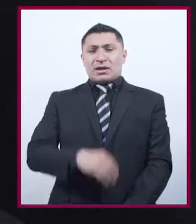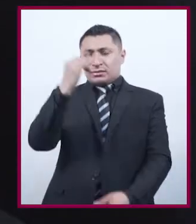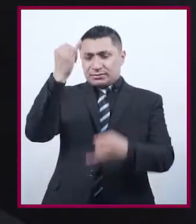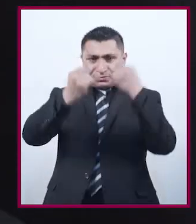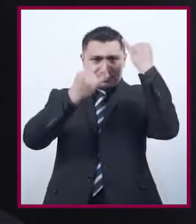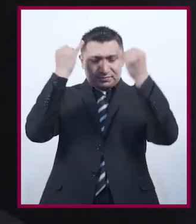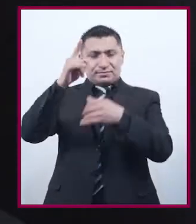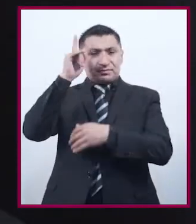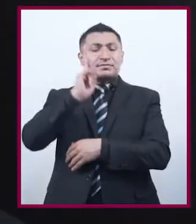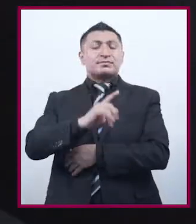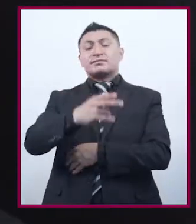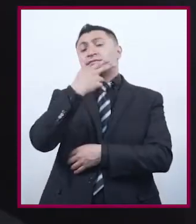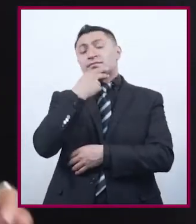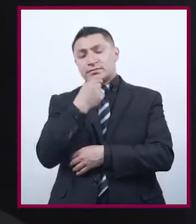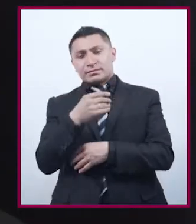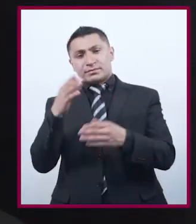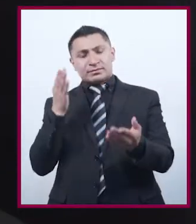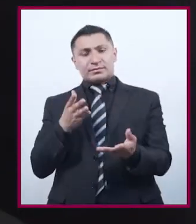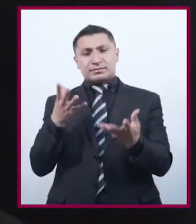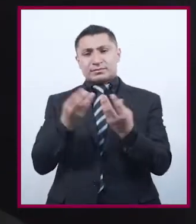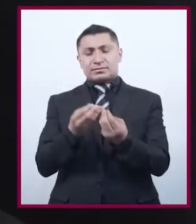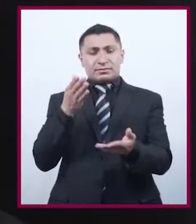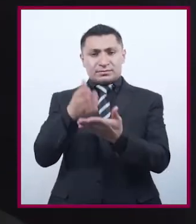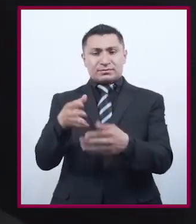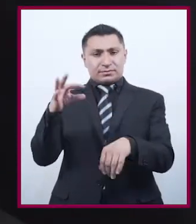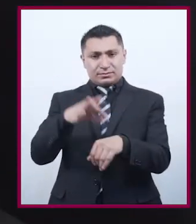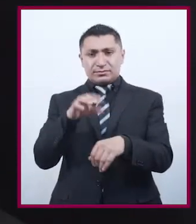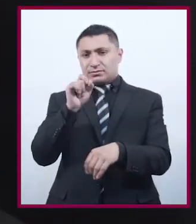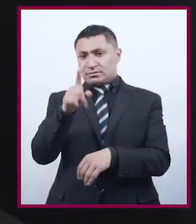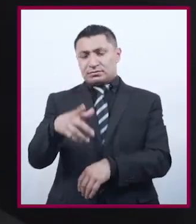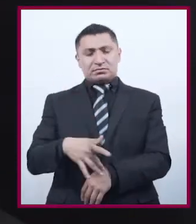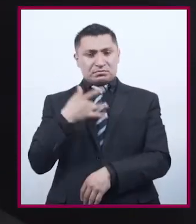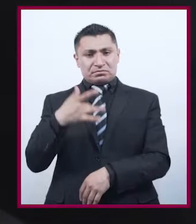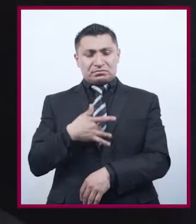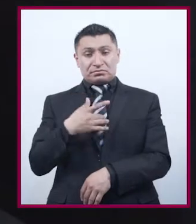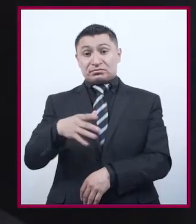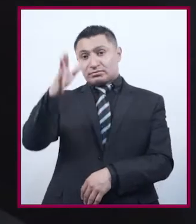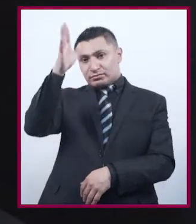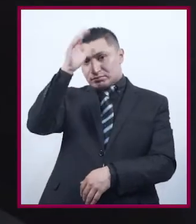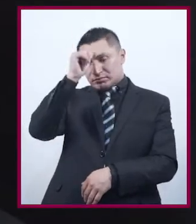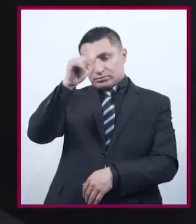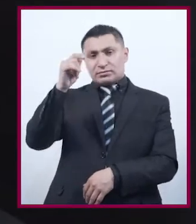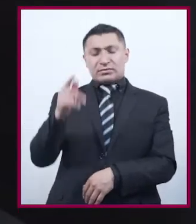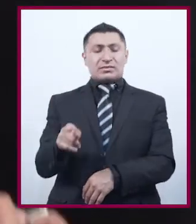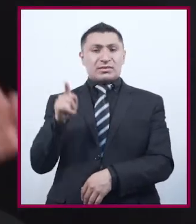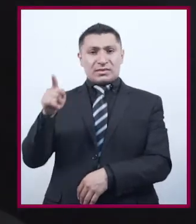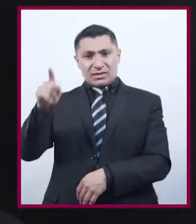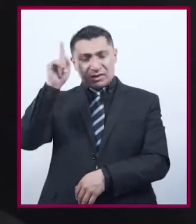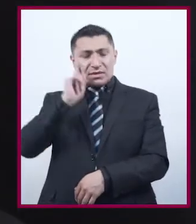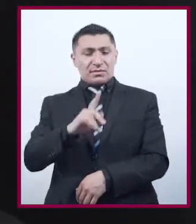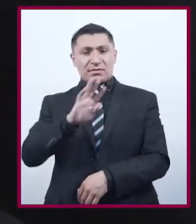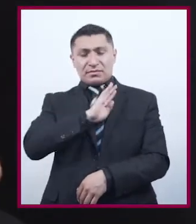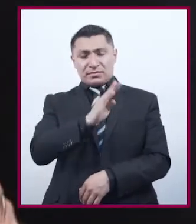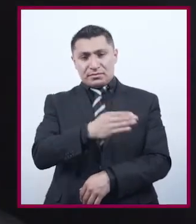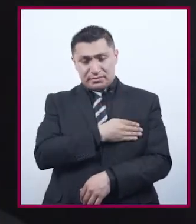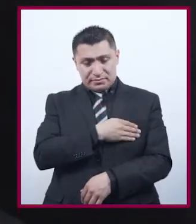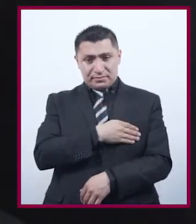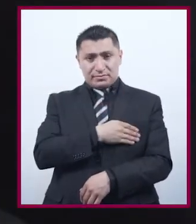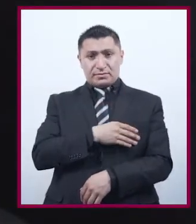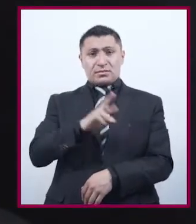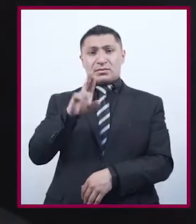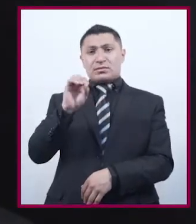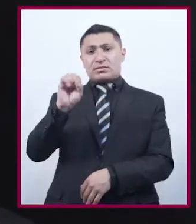Supongamos que una mujer y un hombre van al doctor con los mismos síntomas. De acuerdo con la periodista española Rosa Montero, en